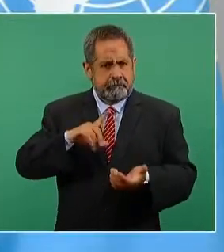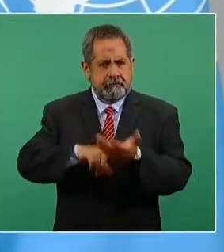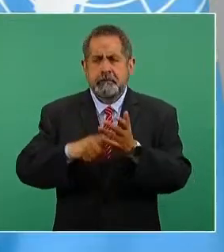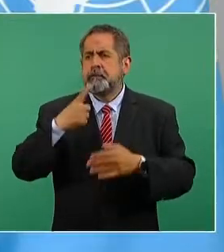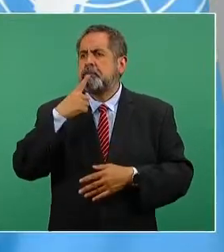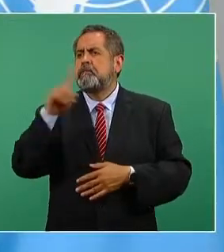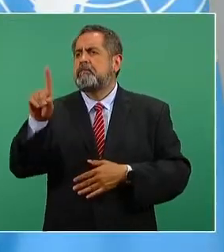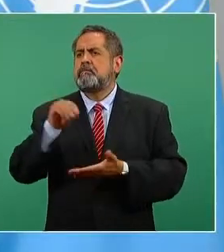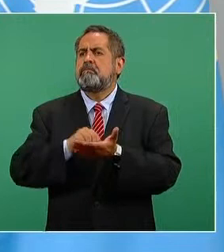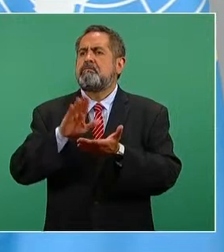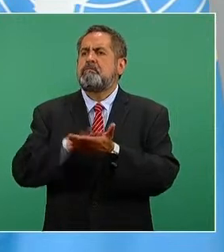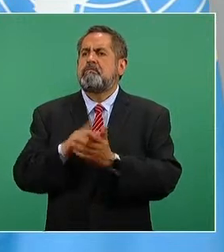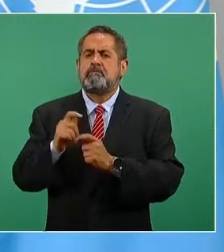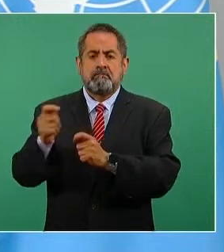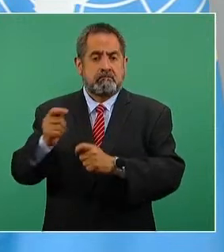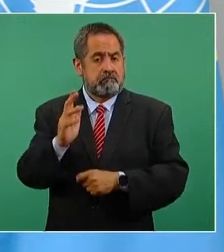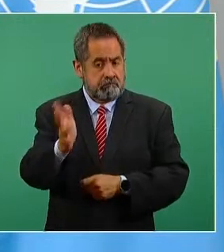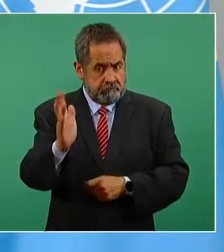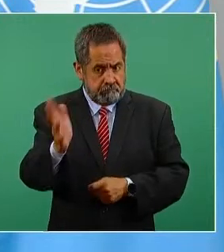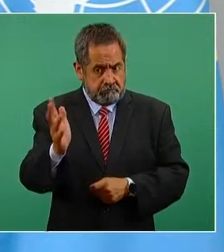que tiene